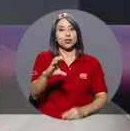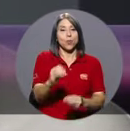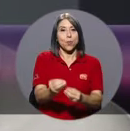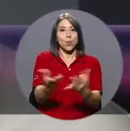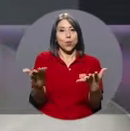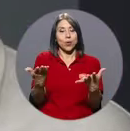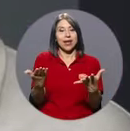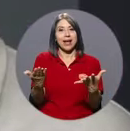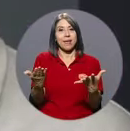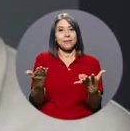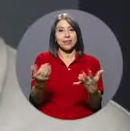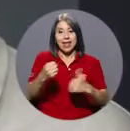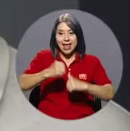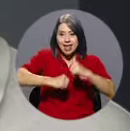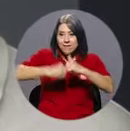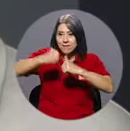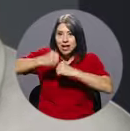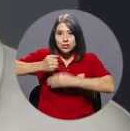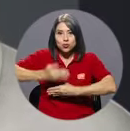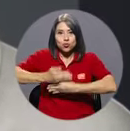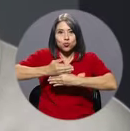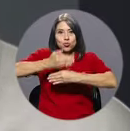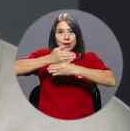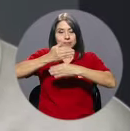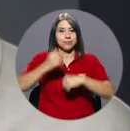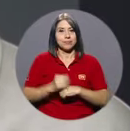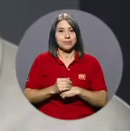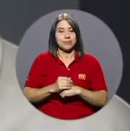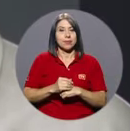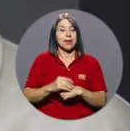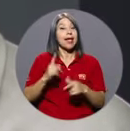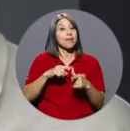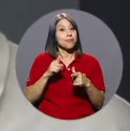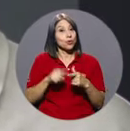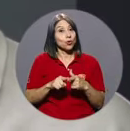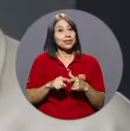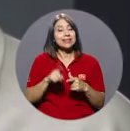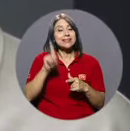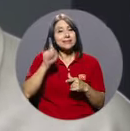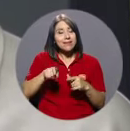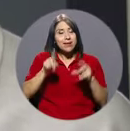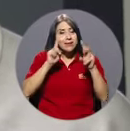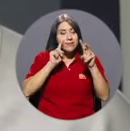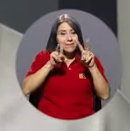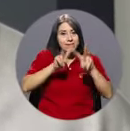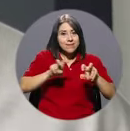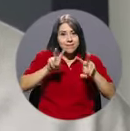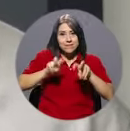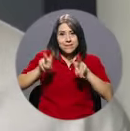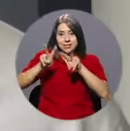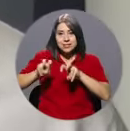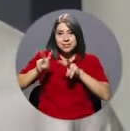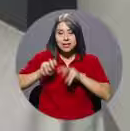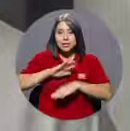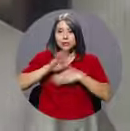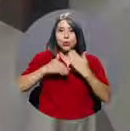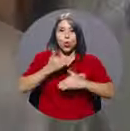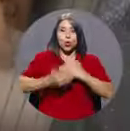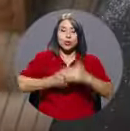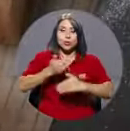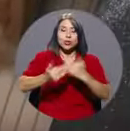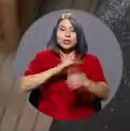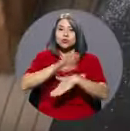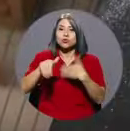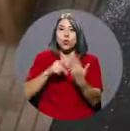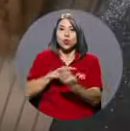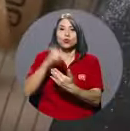pública en infraestructura. Entonces, ahí hay que hacer una revisión de todos los procesos